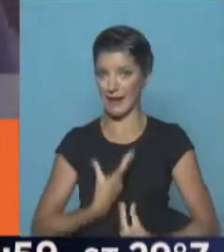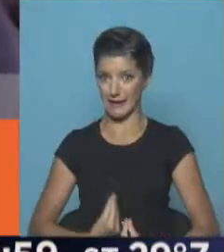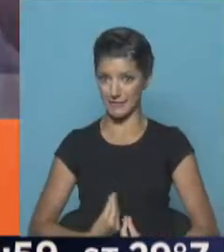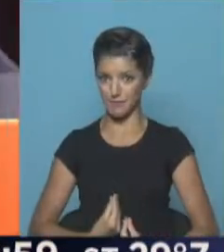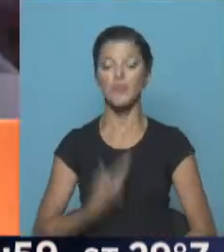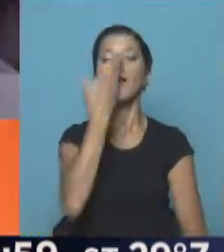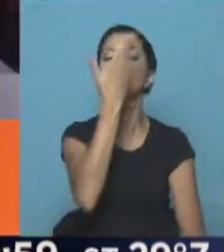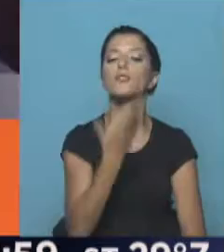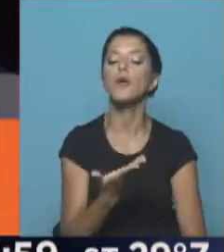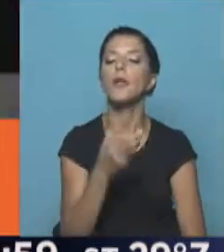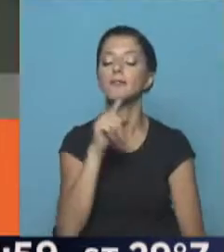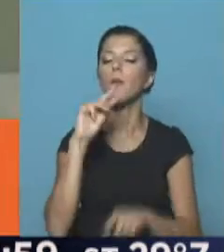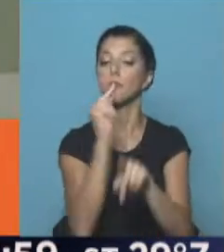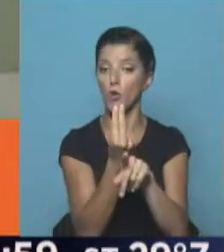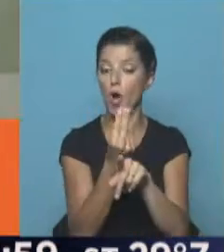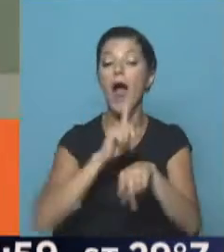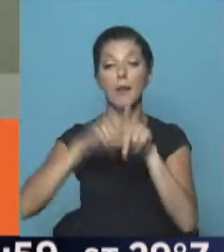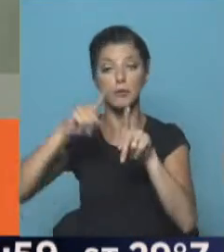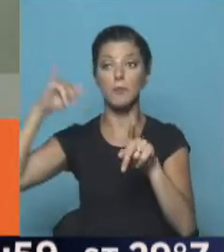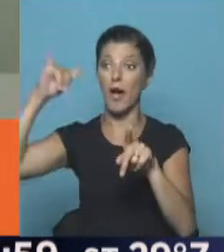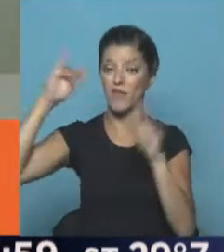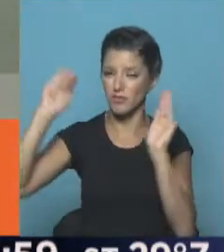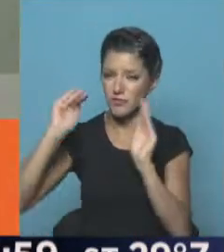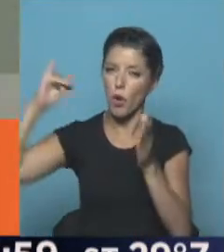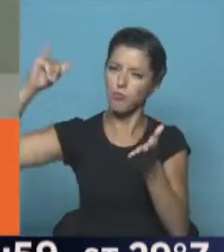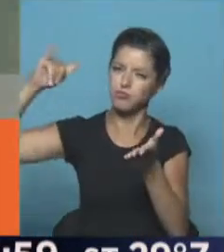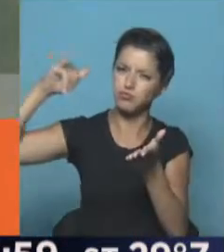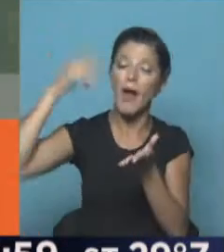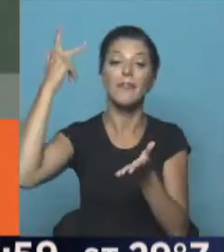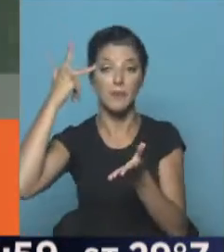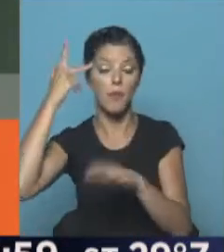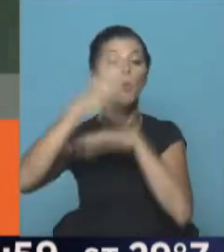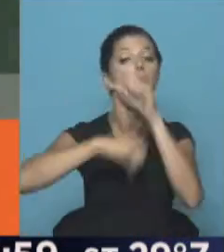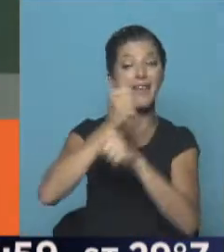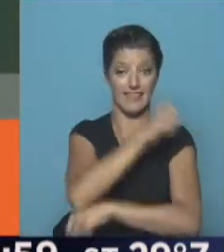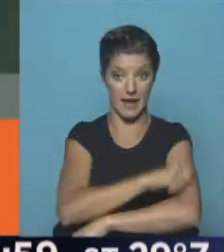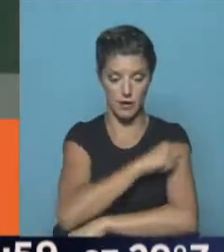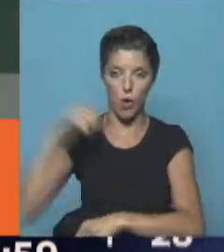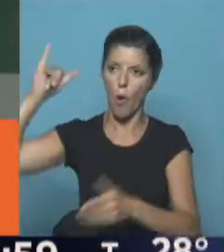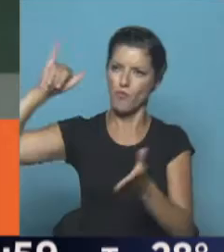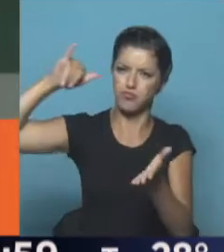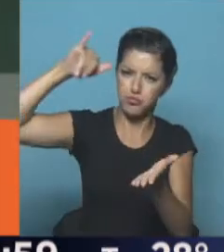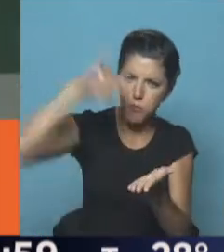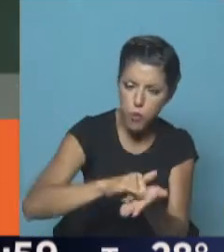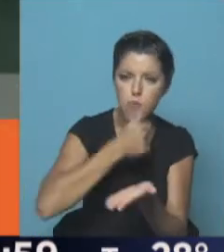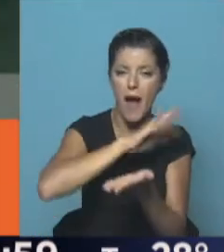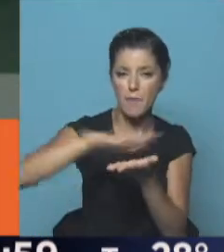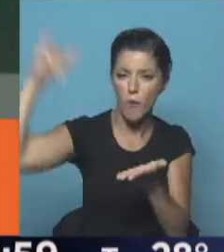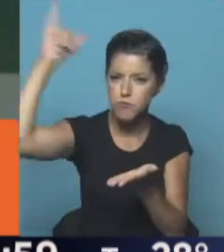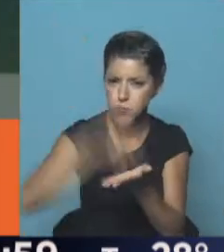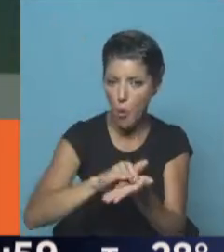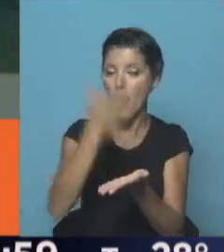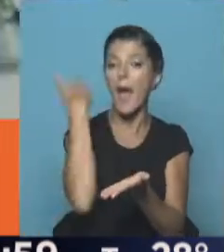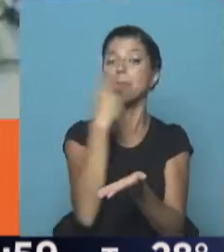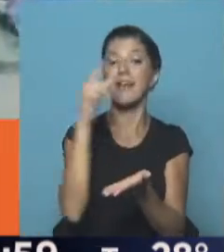que falleció cuando la avioneta en la que viajaba desde san pablo hacia una localidad del estado de río de janeiro cayó al mar el pasado 20 de